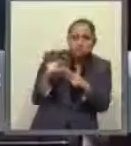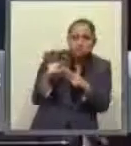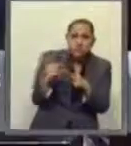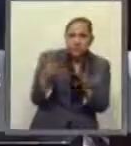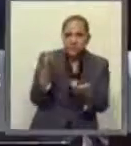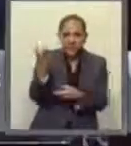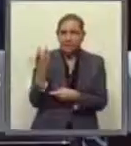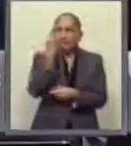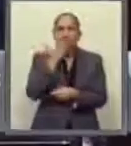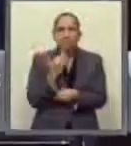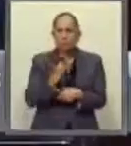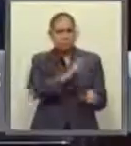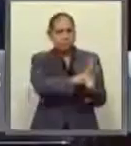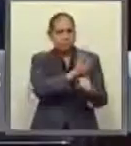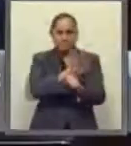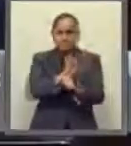forma